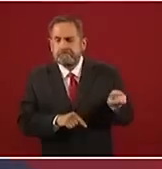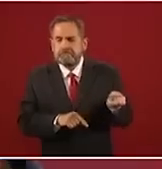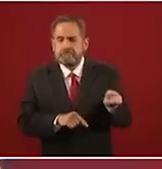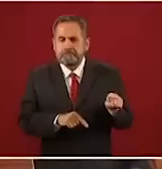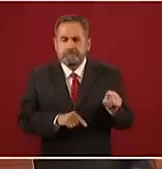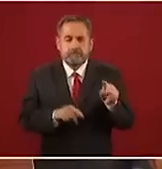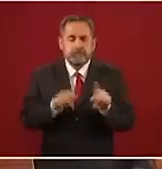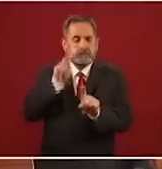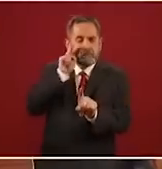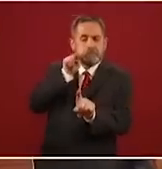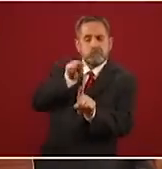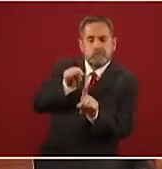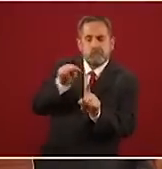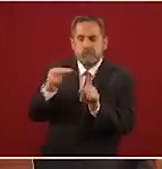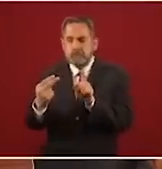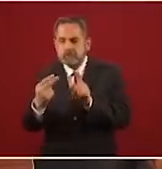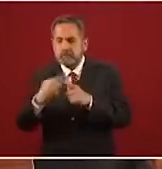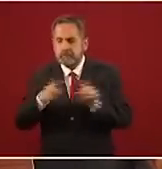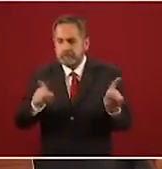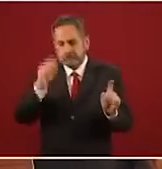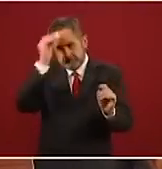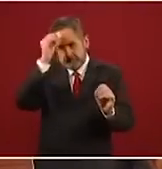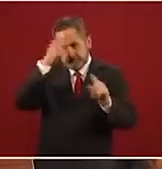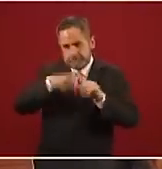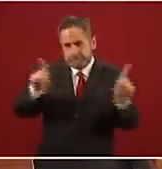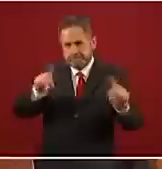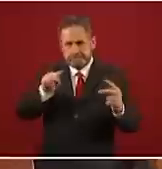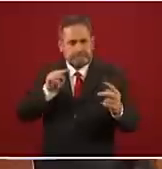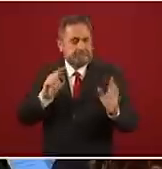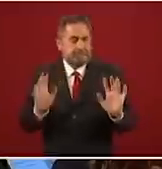puntos de vista distintos,